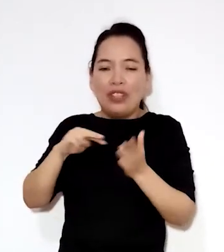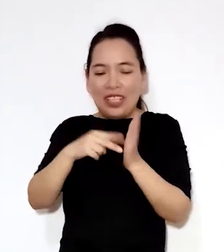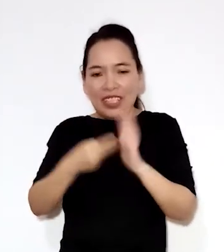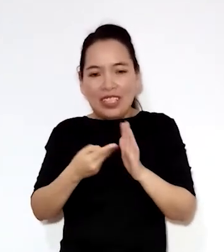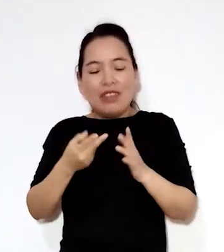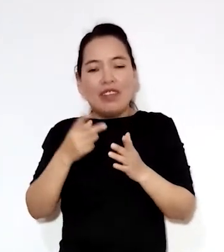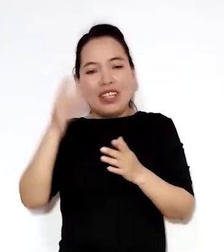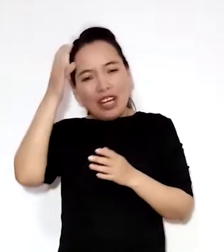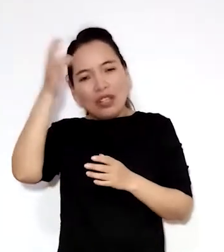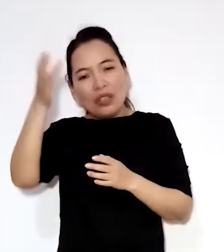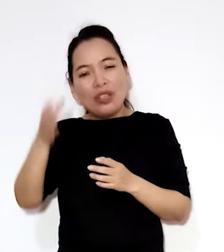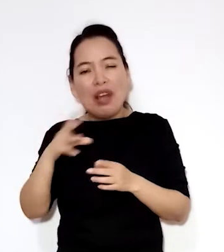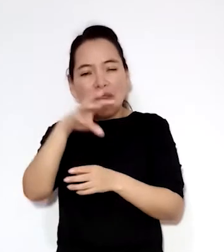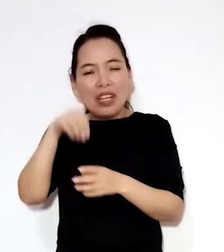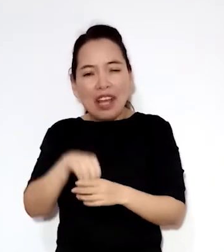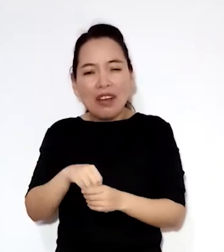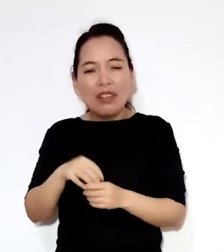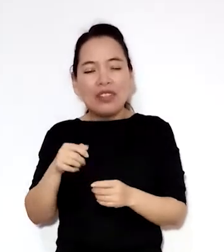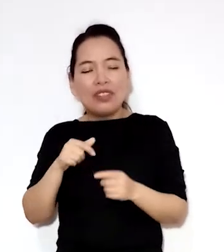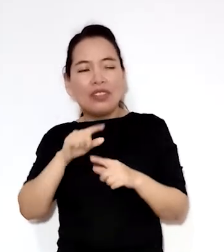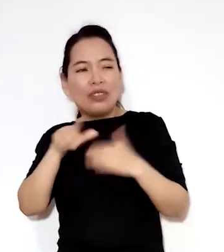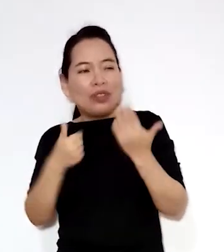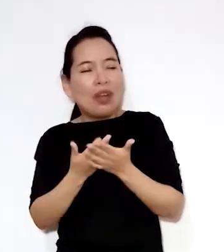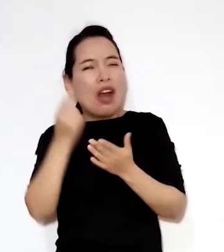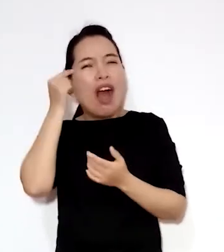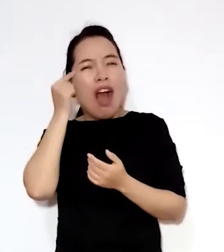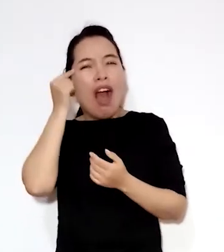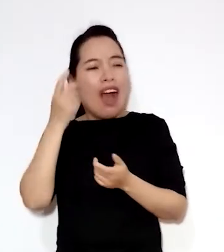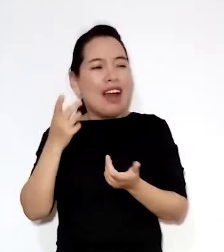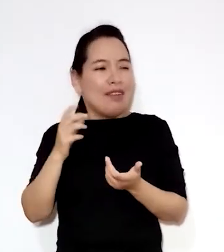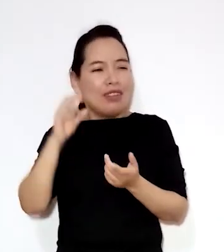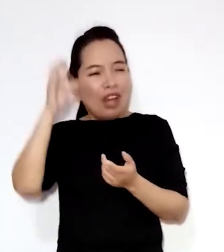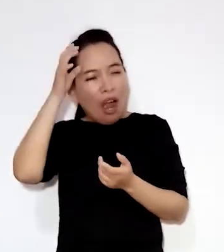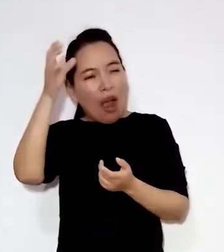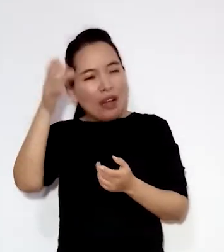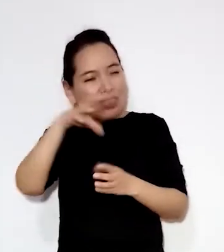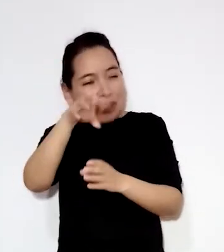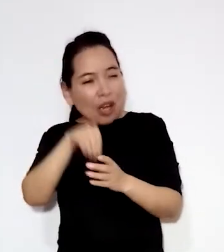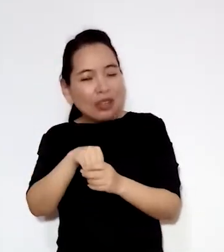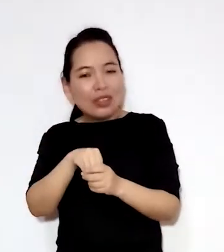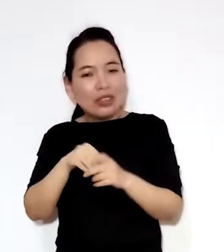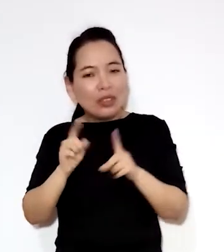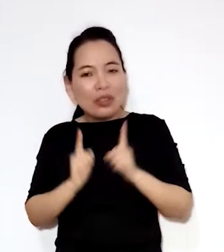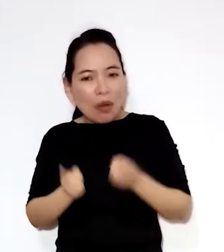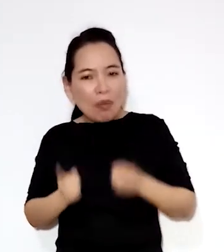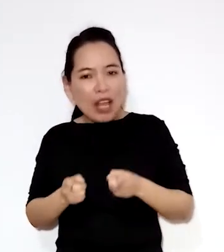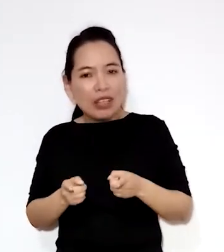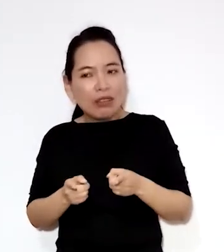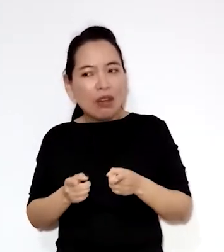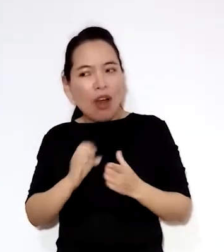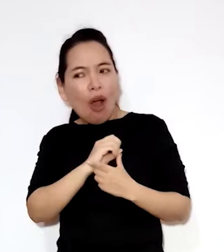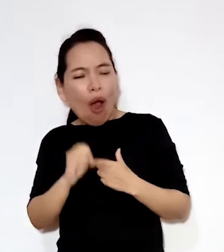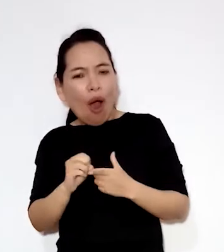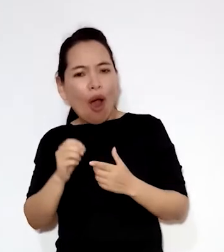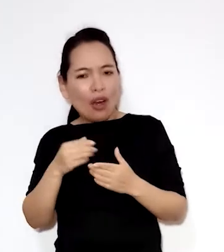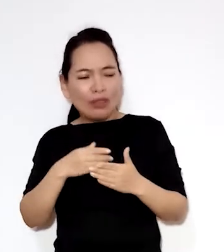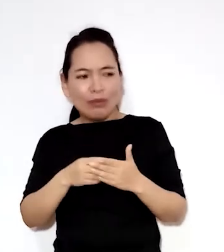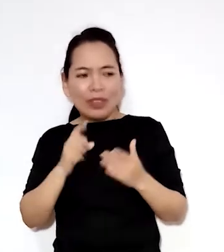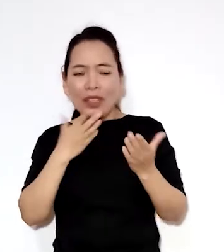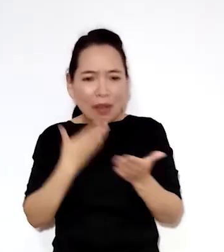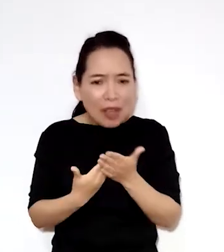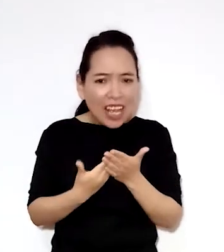inclusión, estamos de alguna manera también planteándonos si el concepto de inclusión es lo que debería ser y hasta dónde debería